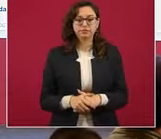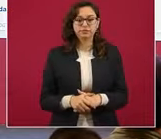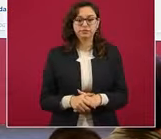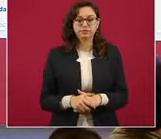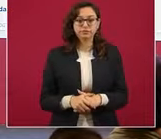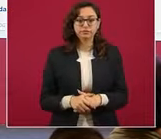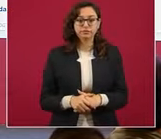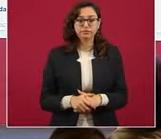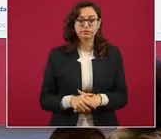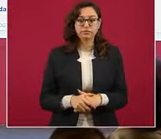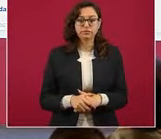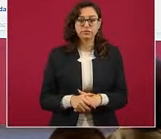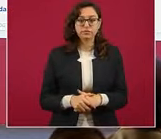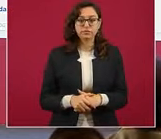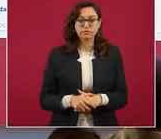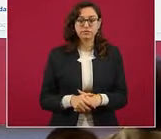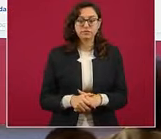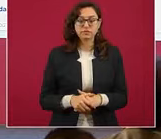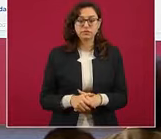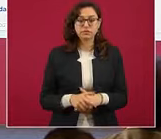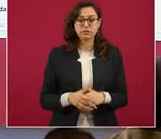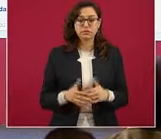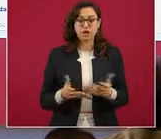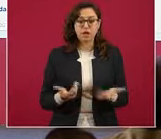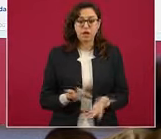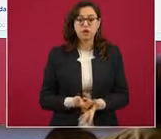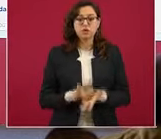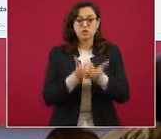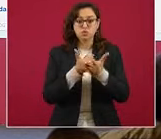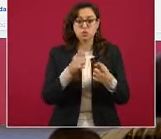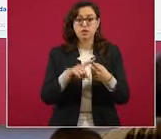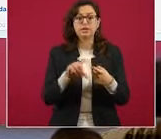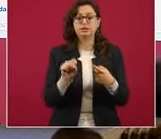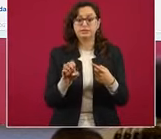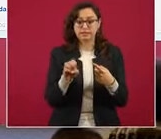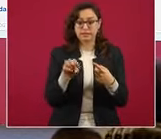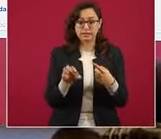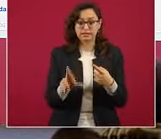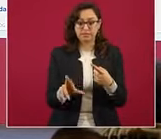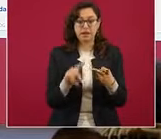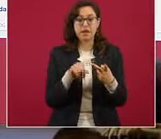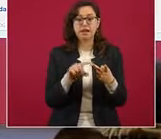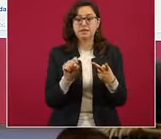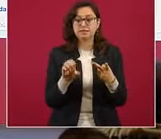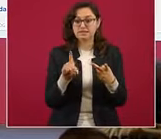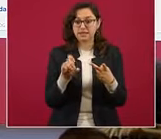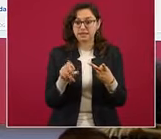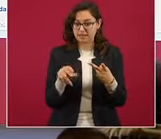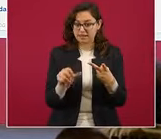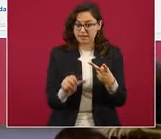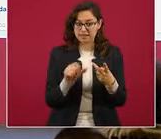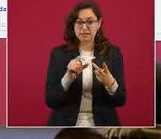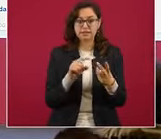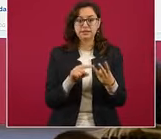con la participación de la Secretaría de Marina, de la Secretaría de la Defensa,